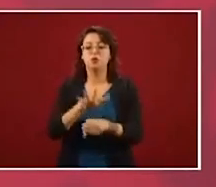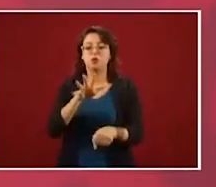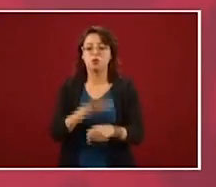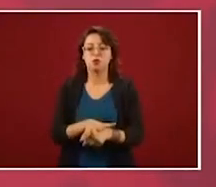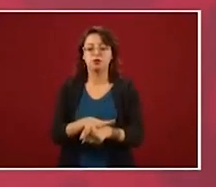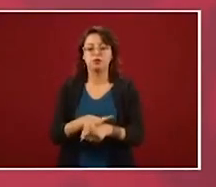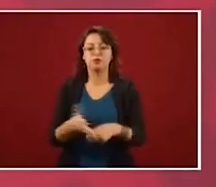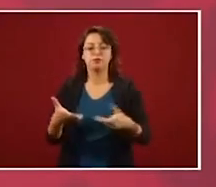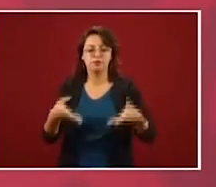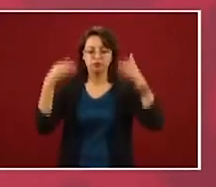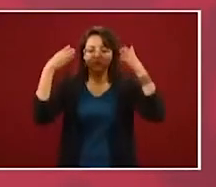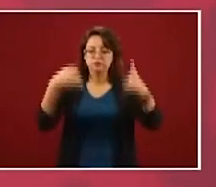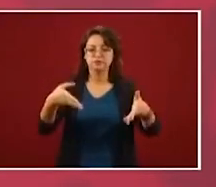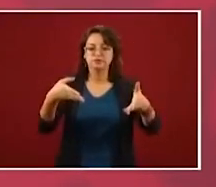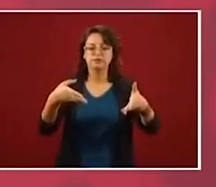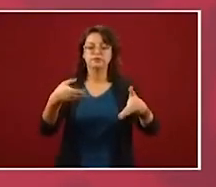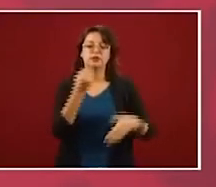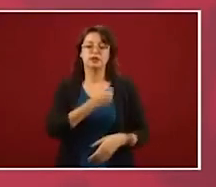de salud pública